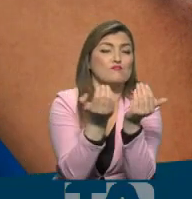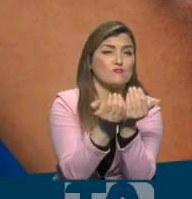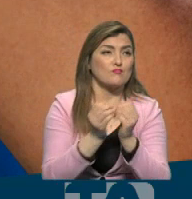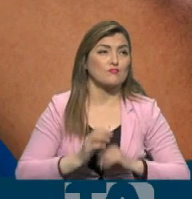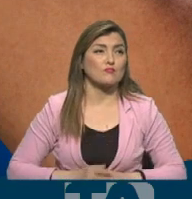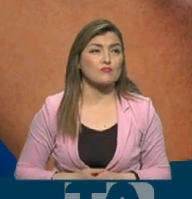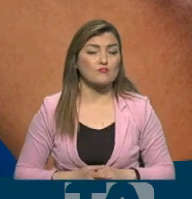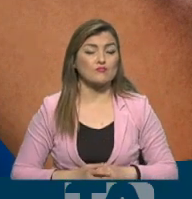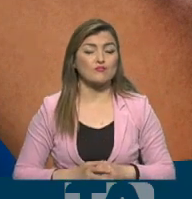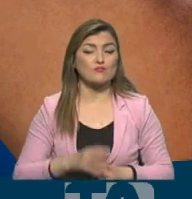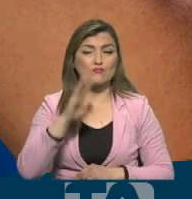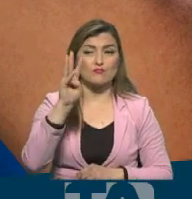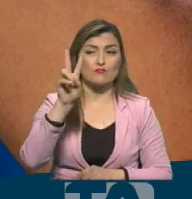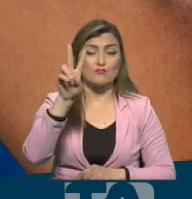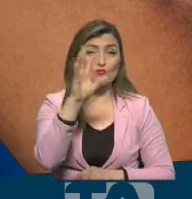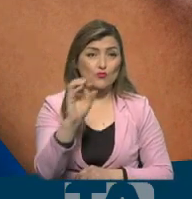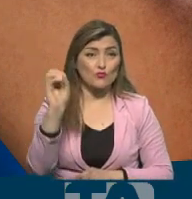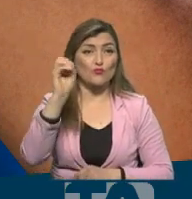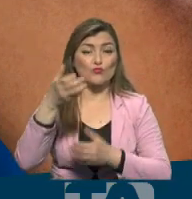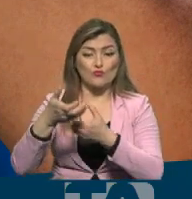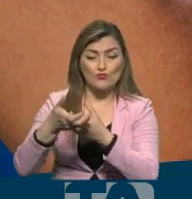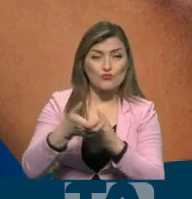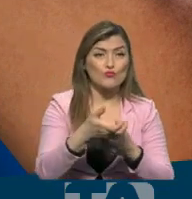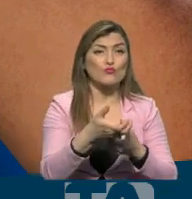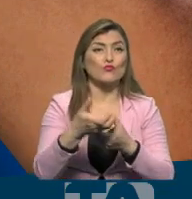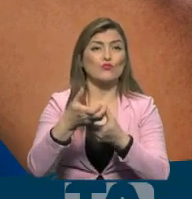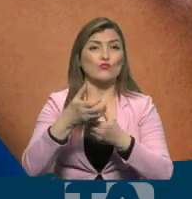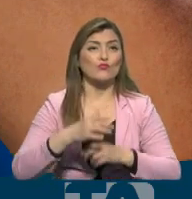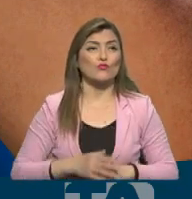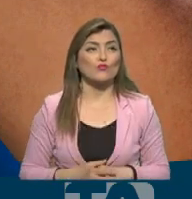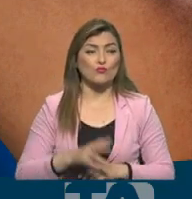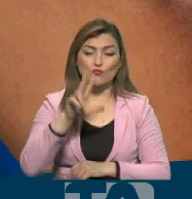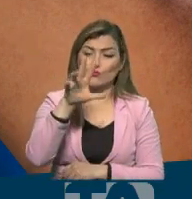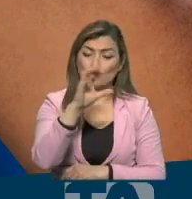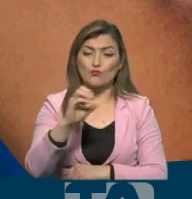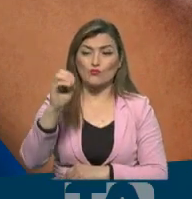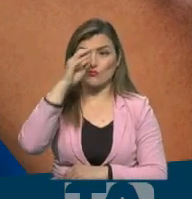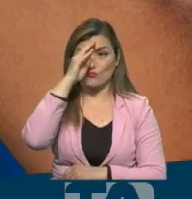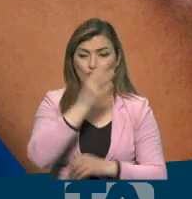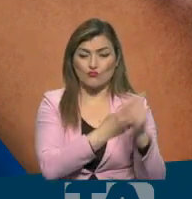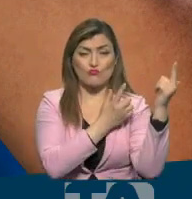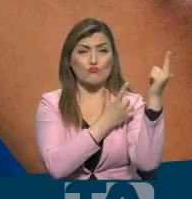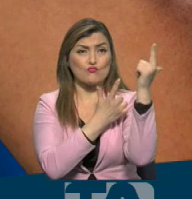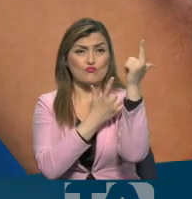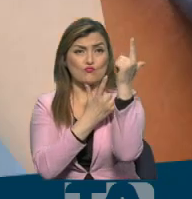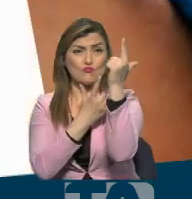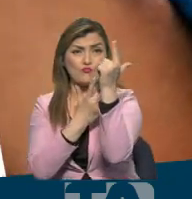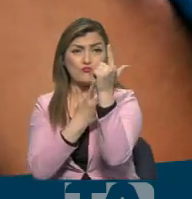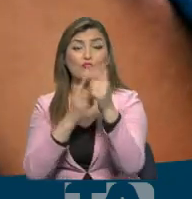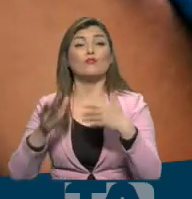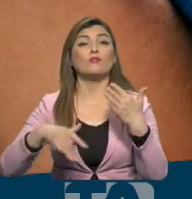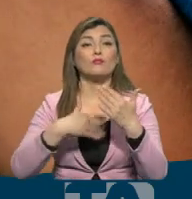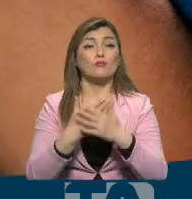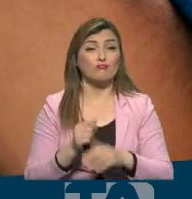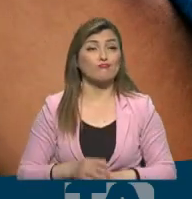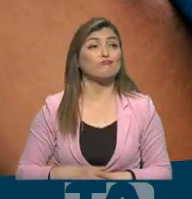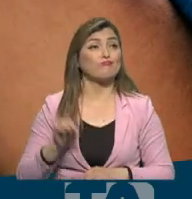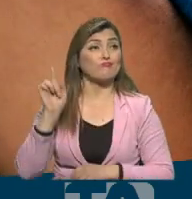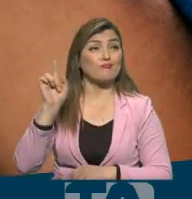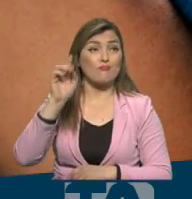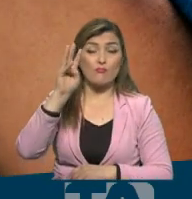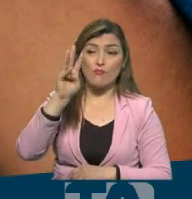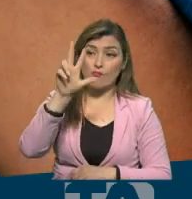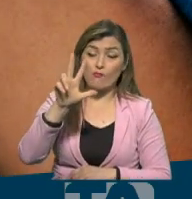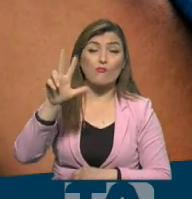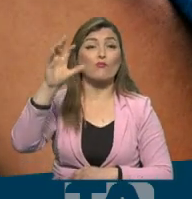de basura, a un 62% de bomberos, al 30% de miembros de las Fuerzas Armadas, al